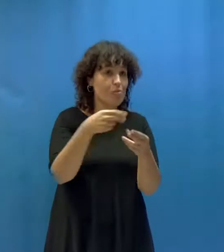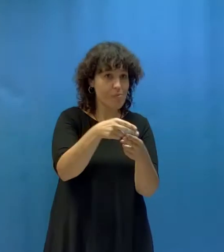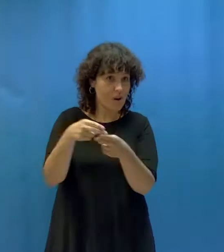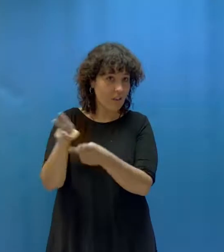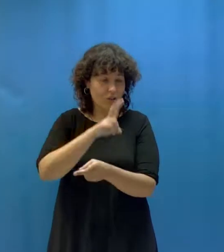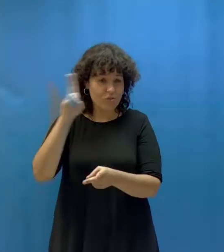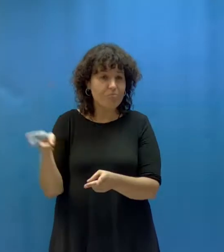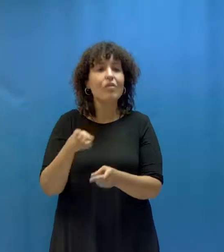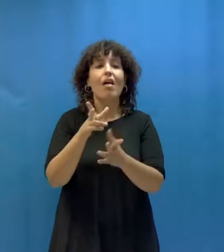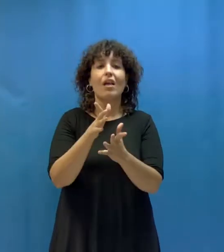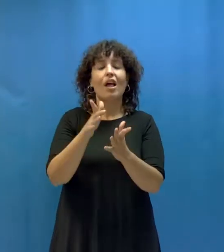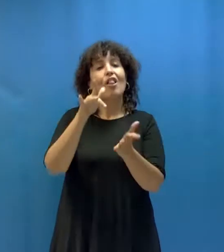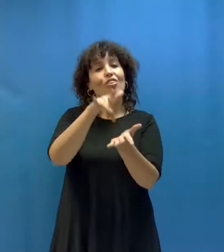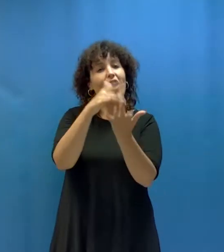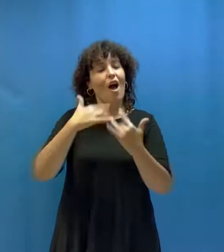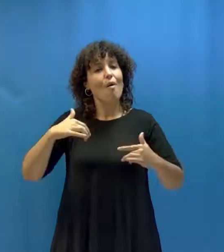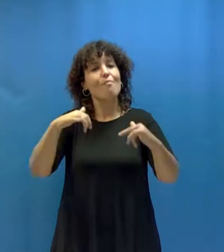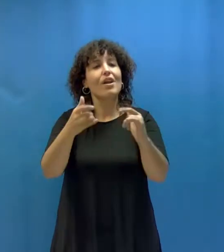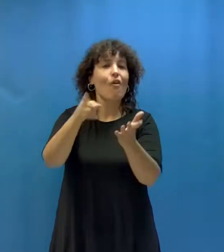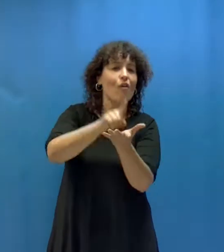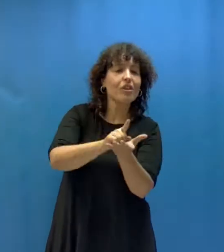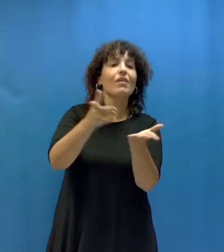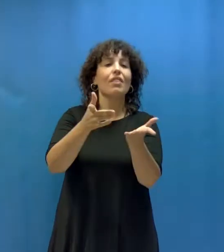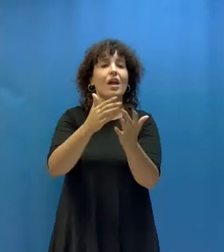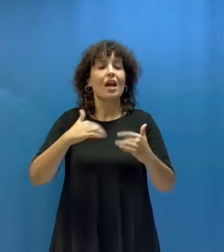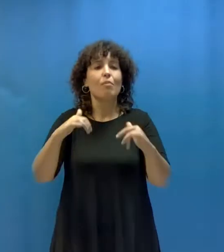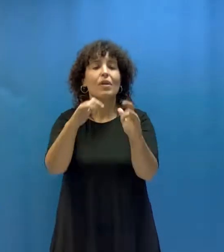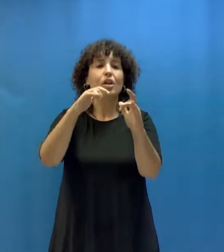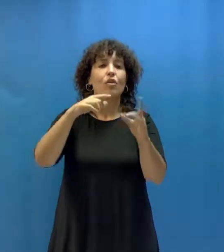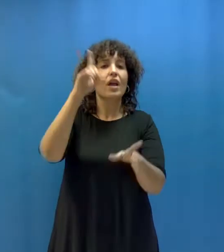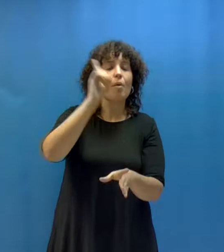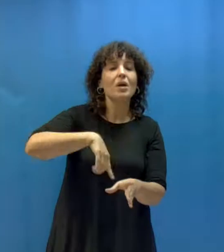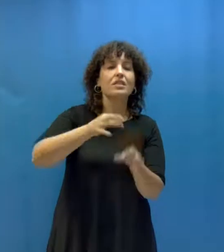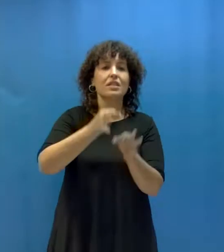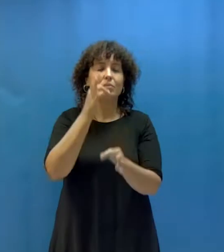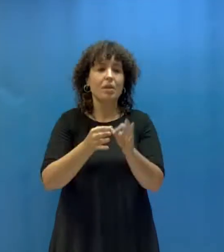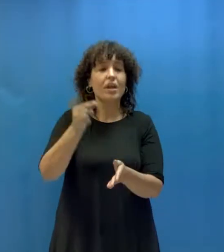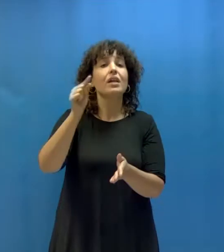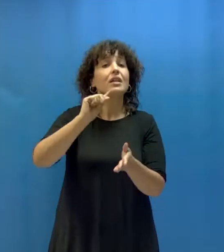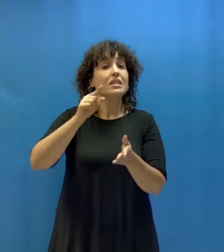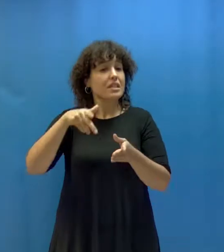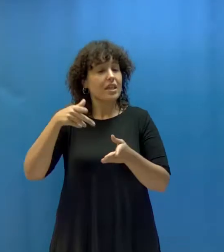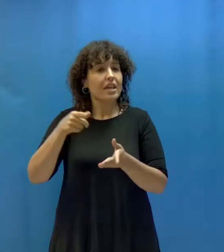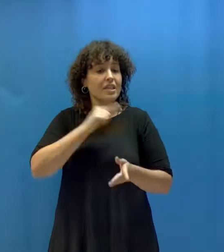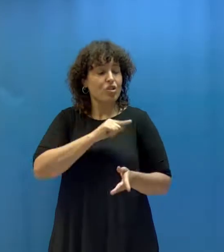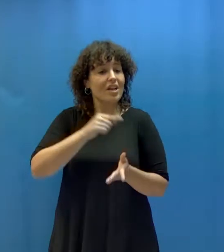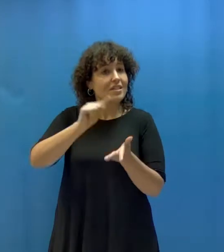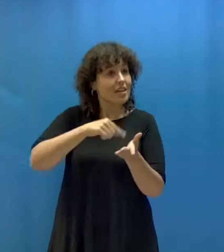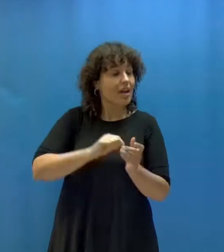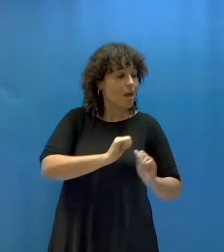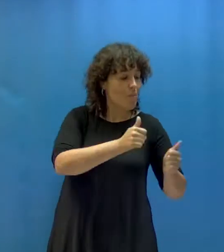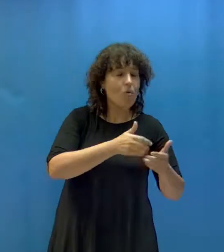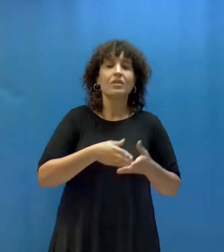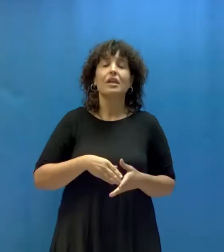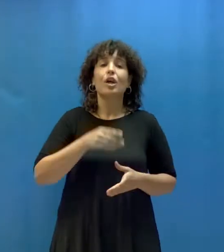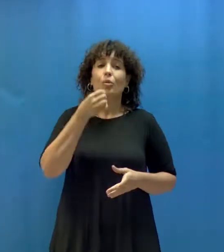las sesiones del pleno, en este caso del pleno ordinario del mes de septiembre. Señora secretaria, cuando quiera. Sí, buenas tardes. El primer